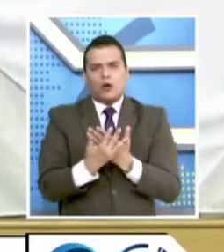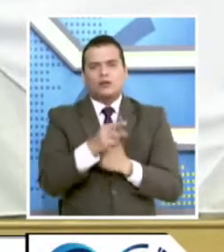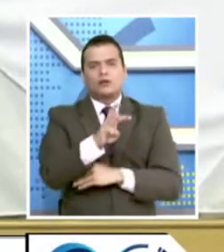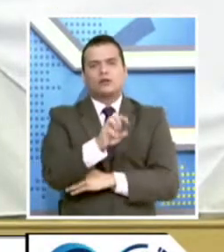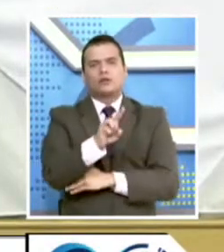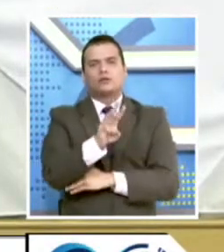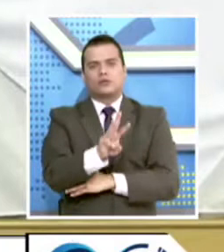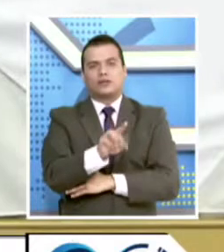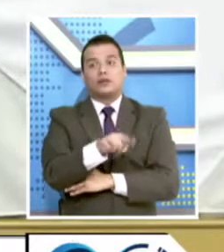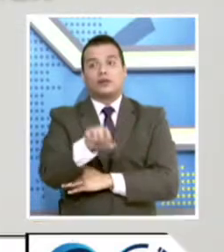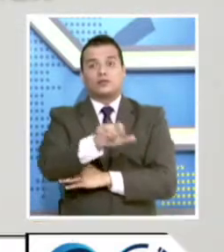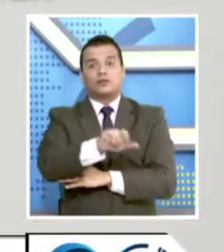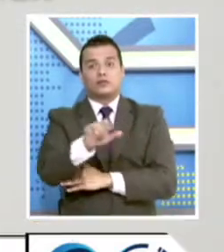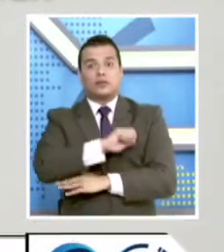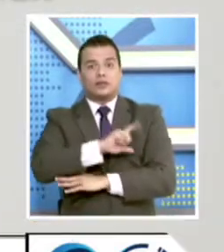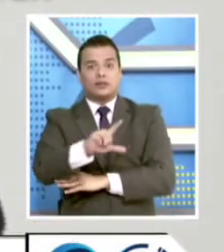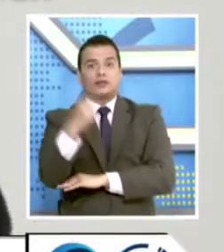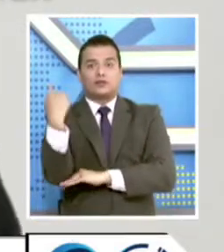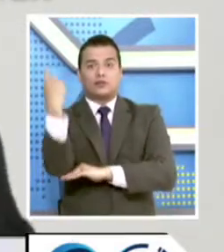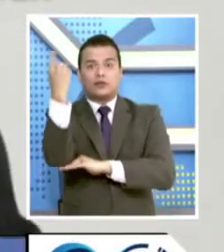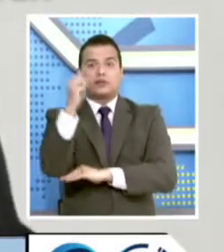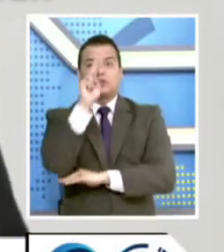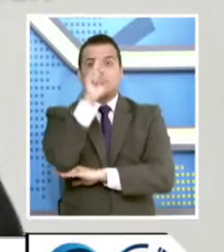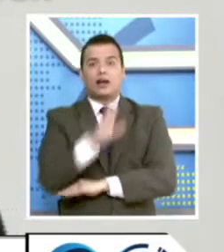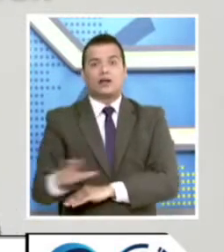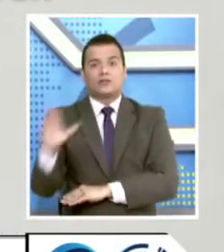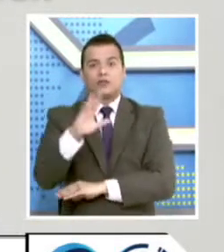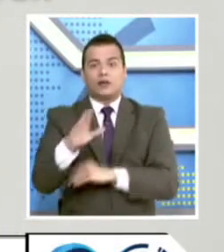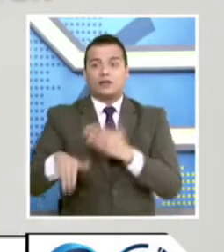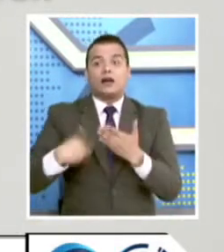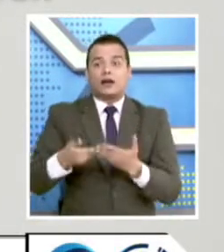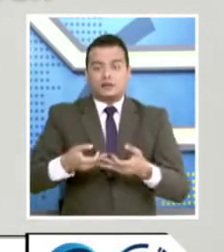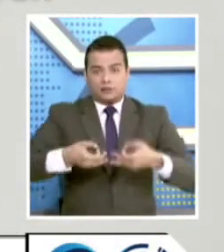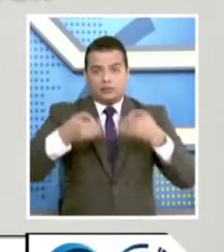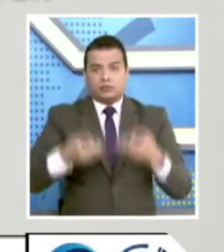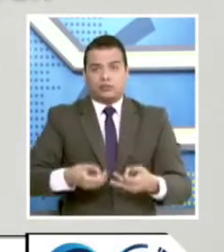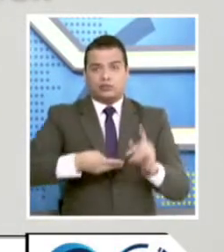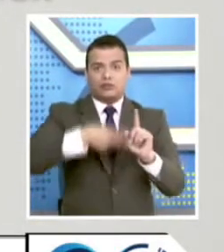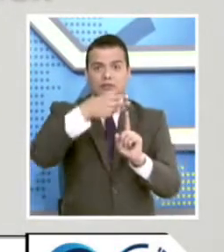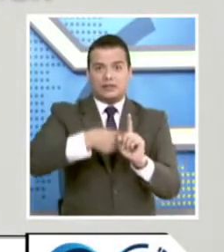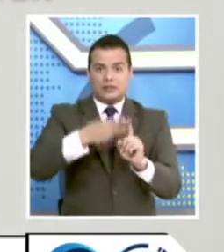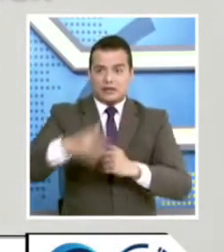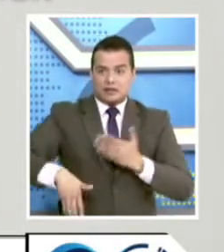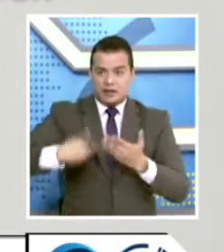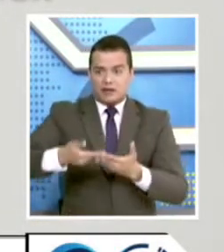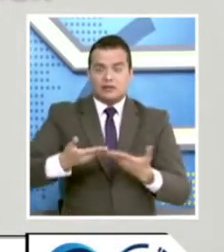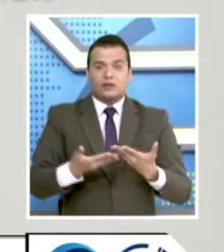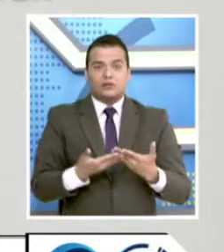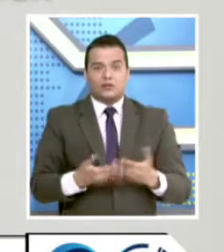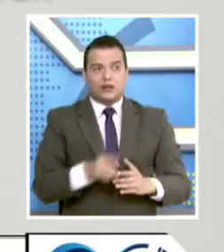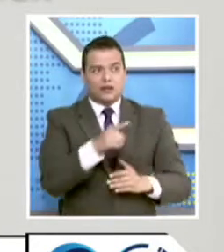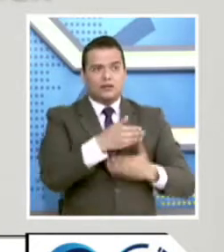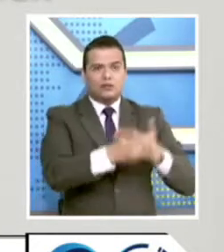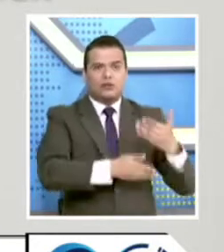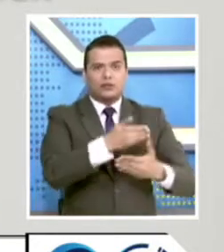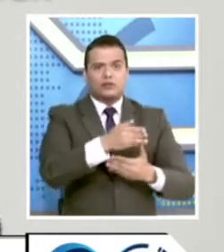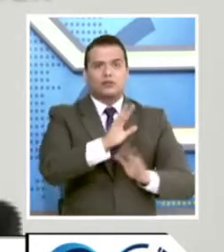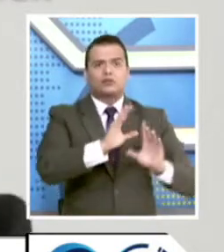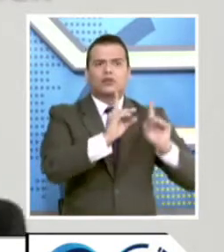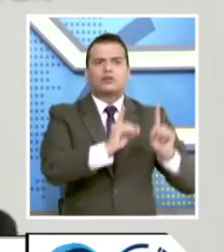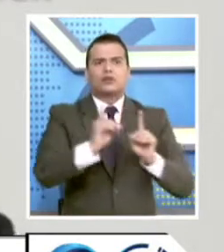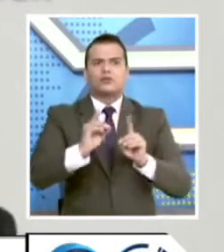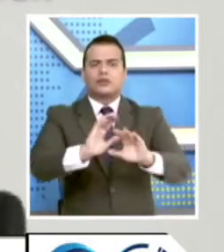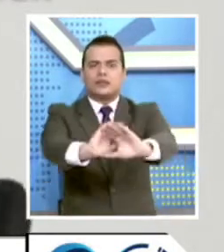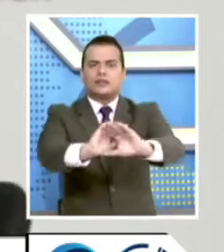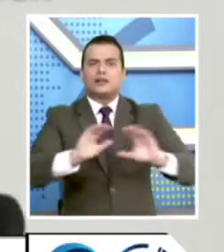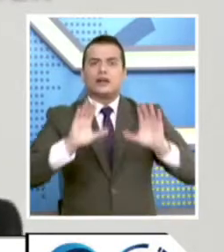a dirigentes de todo el país. Todas las decisiones que se han tomado el día de hoy en nuestras instituciones